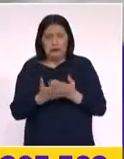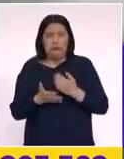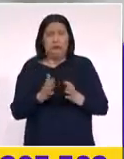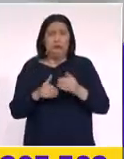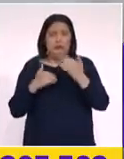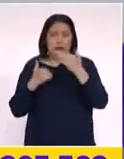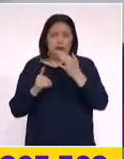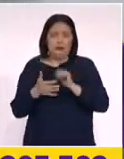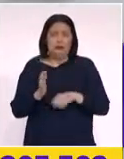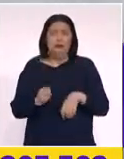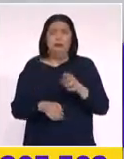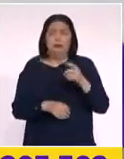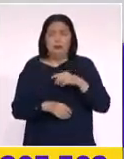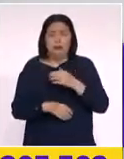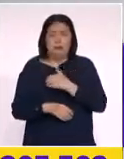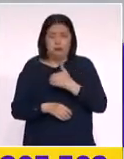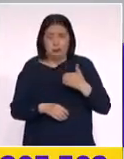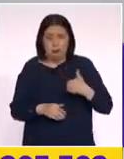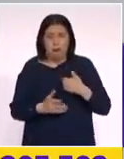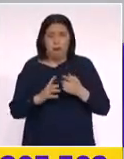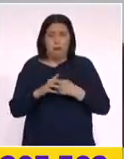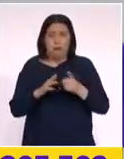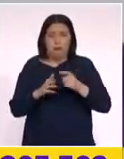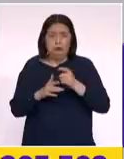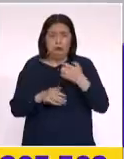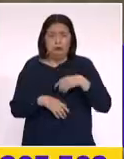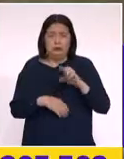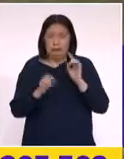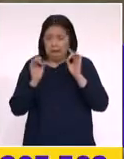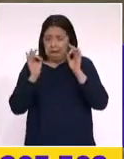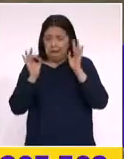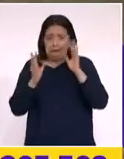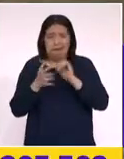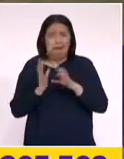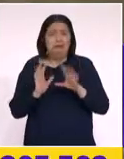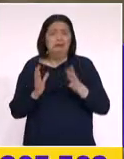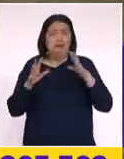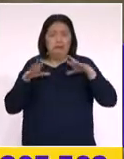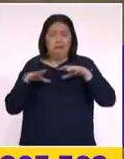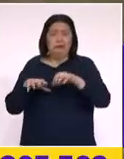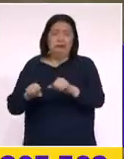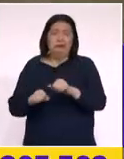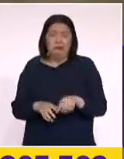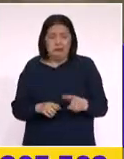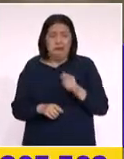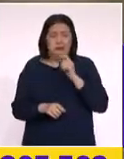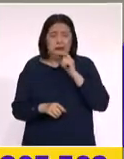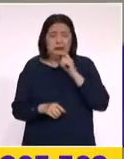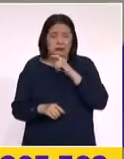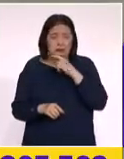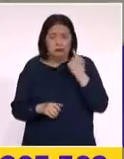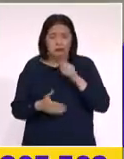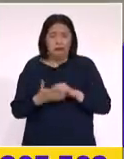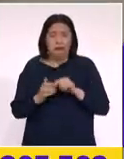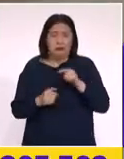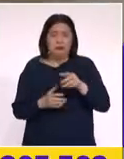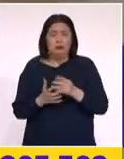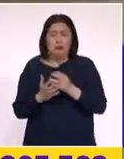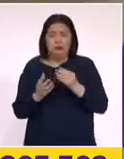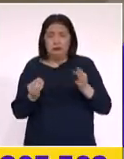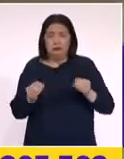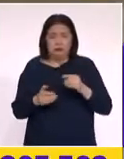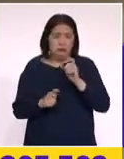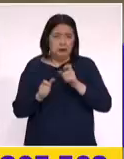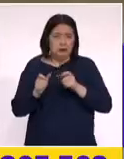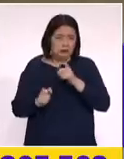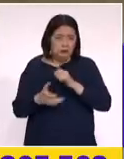la frontera de Polonia, huyendo de los horrores de la invasión rusa. Ese es el retrato de los miles de desplazados